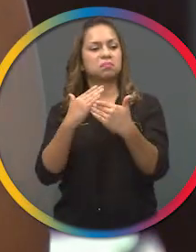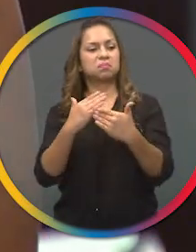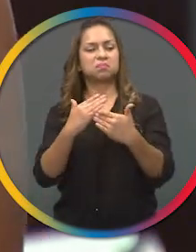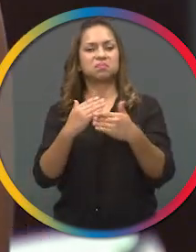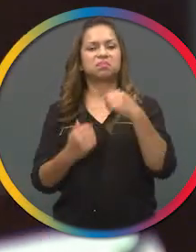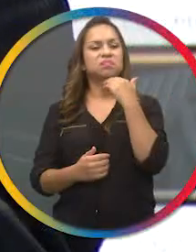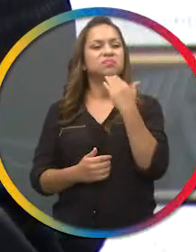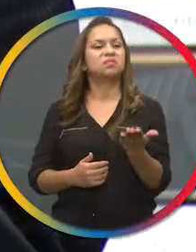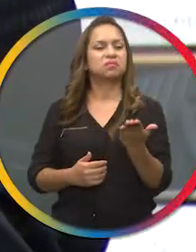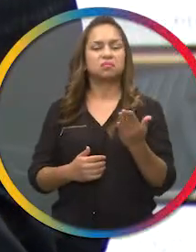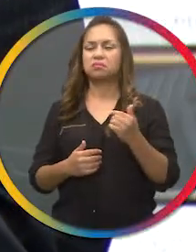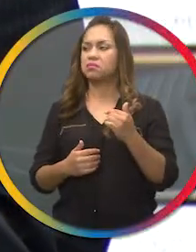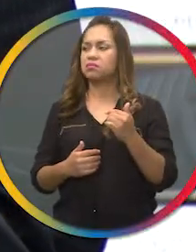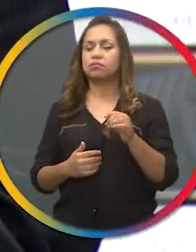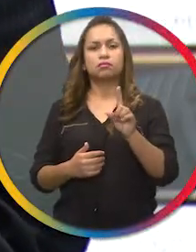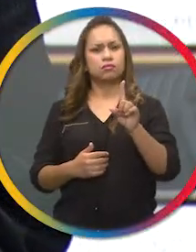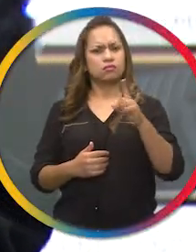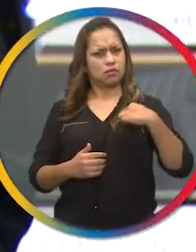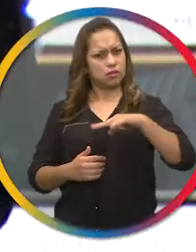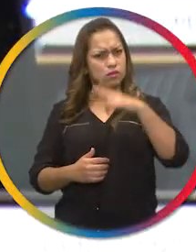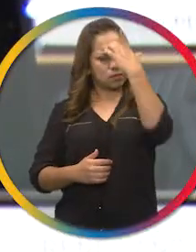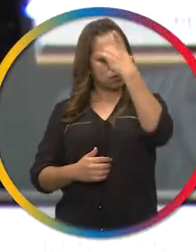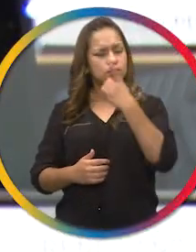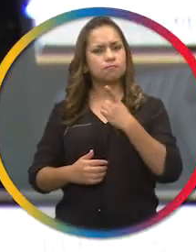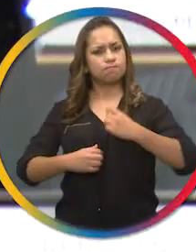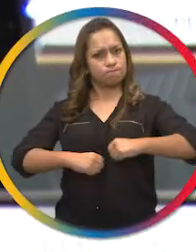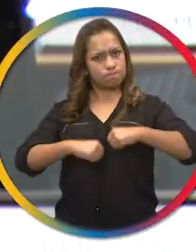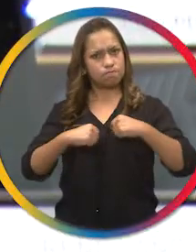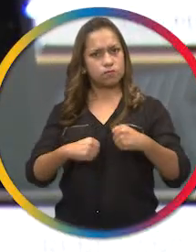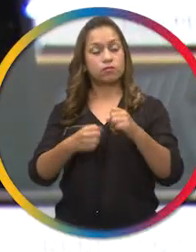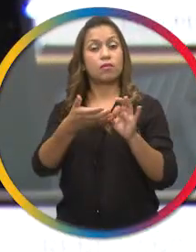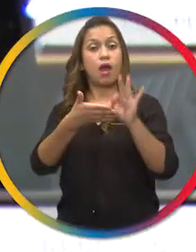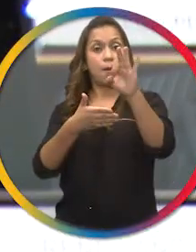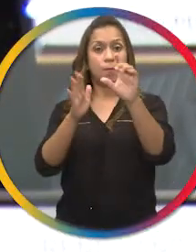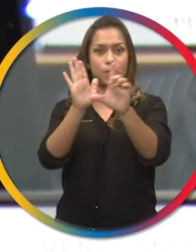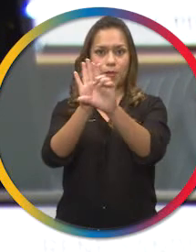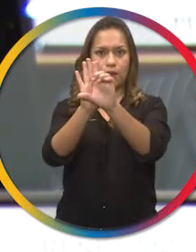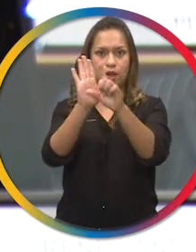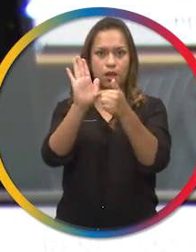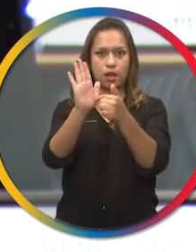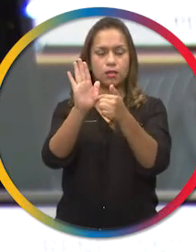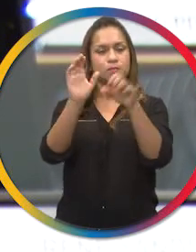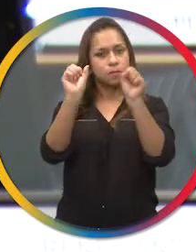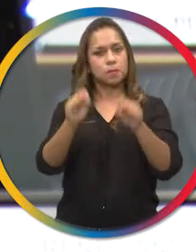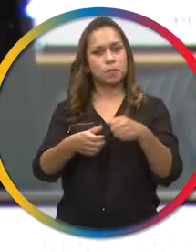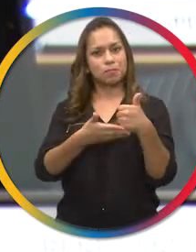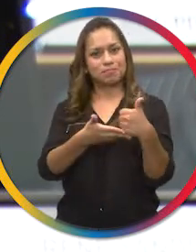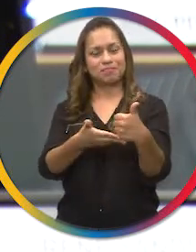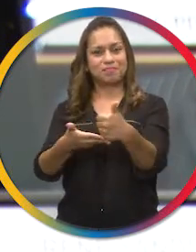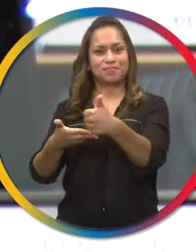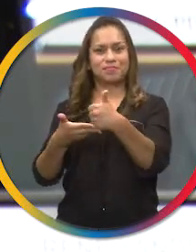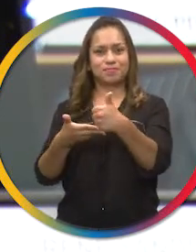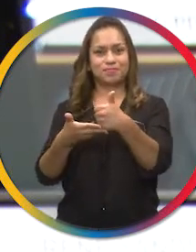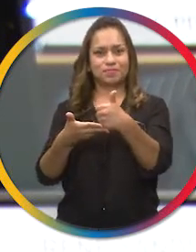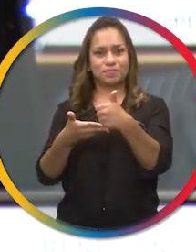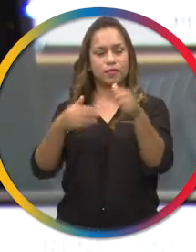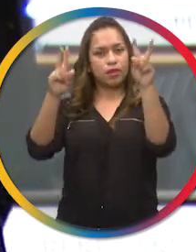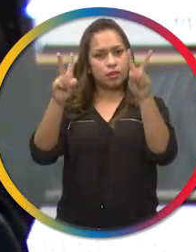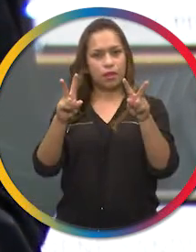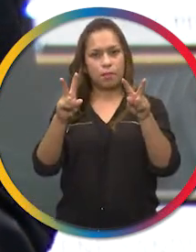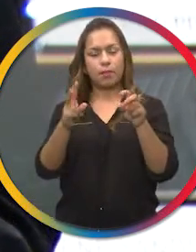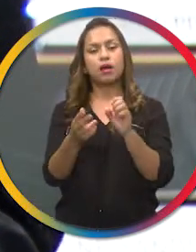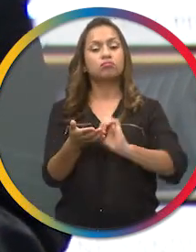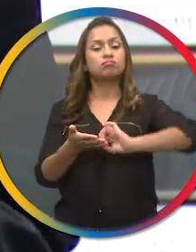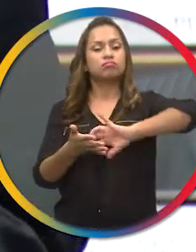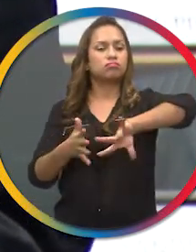pueblo ecuatoriano. Tengo la firme convicción de que aprobada esta ley sea una herramienta eficaz para enfrentar